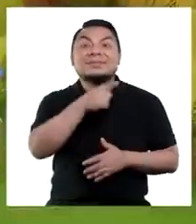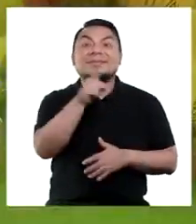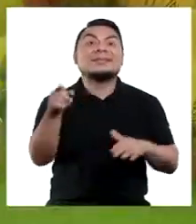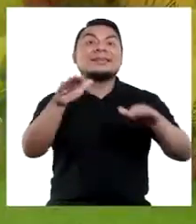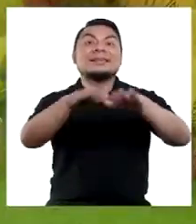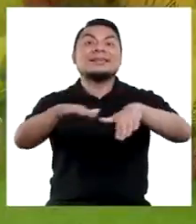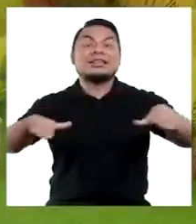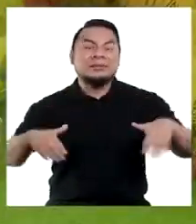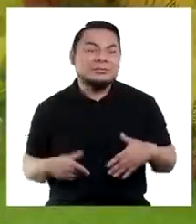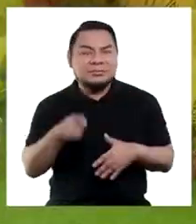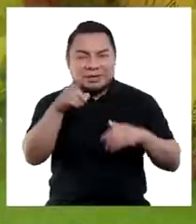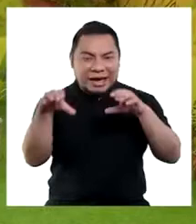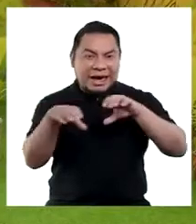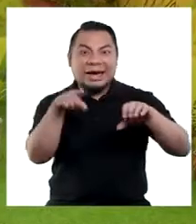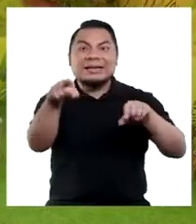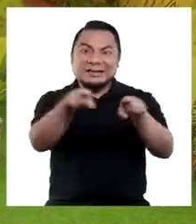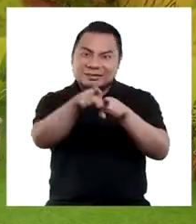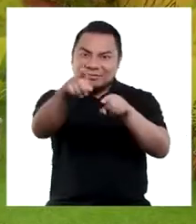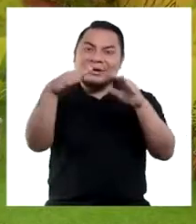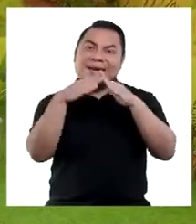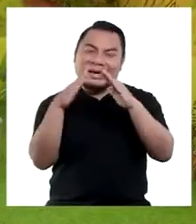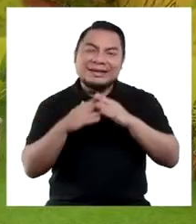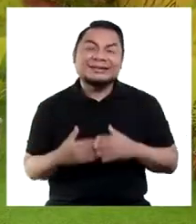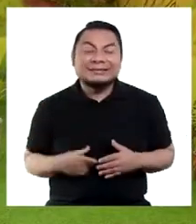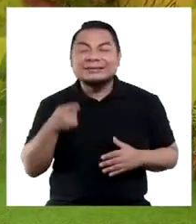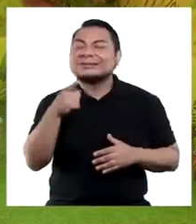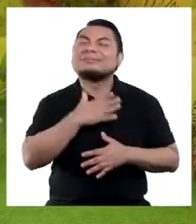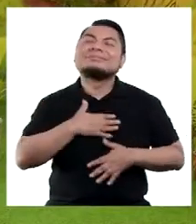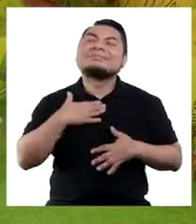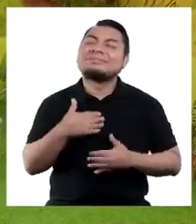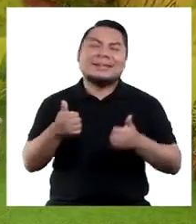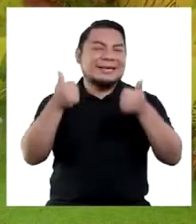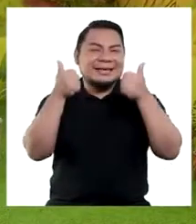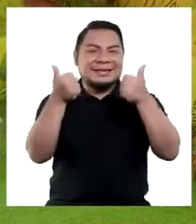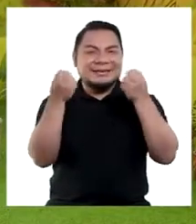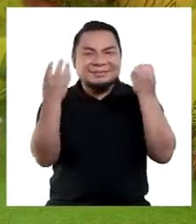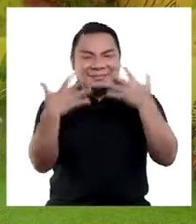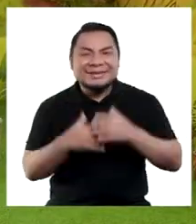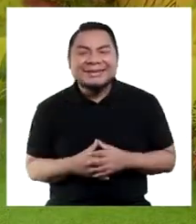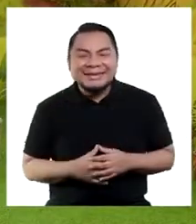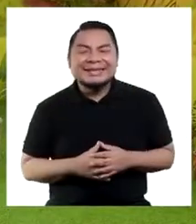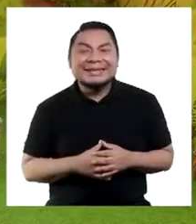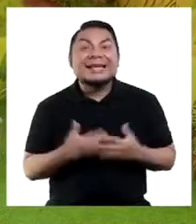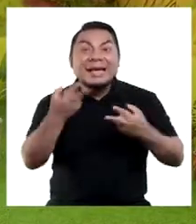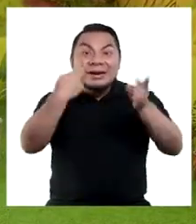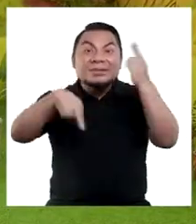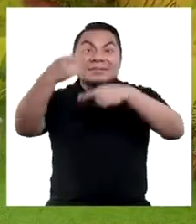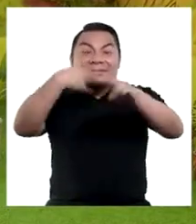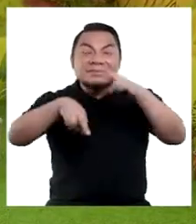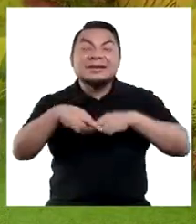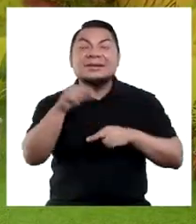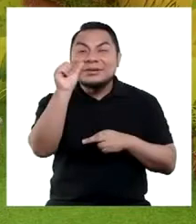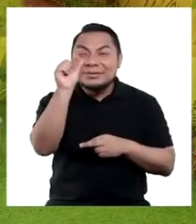niños niños háganlo ustedes también en casa la van a pasar recontra requetebién